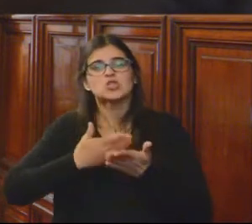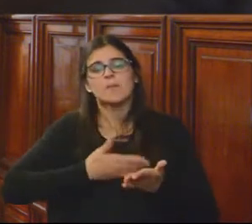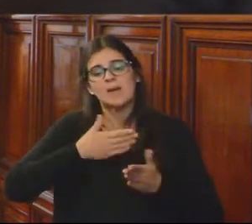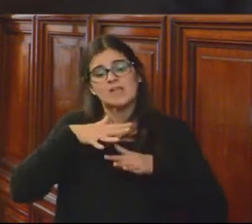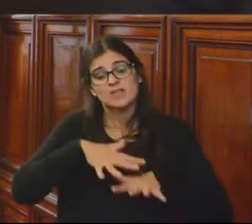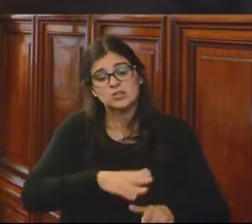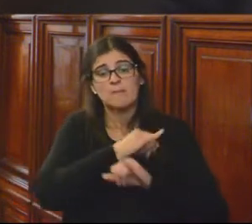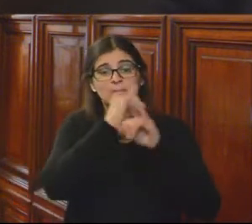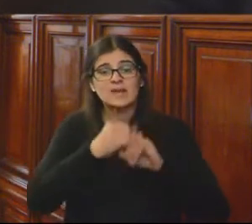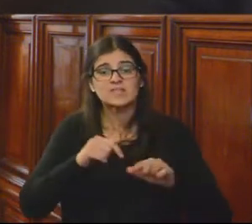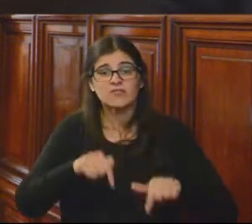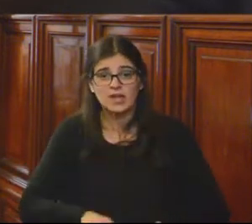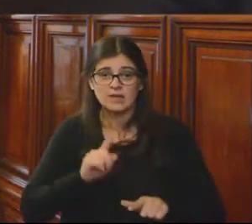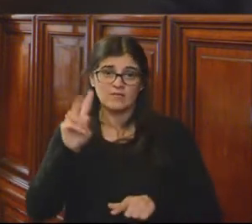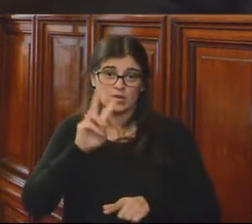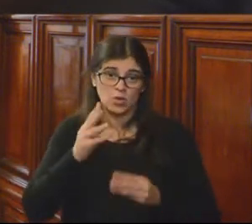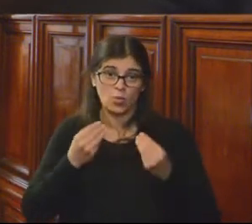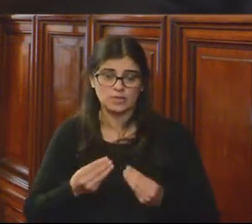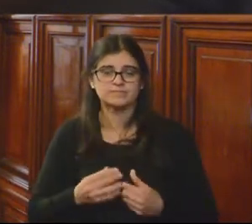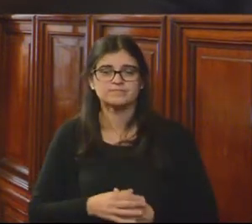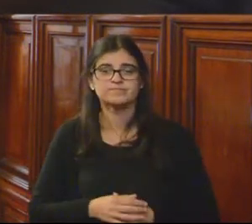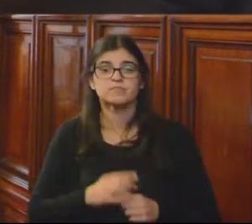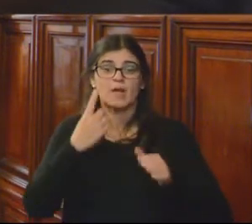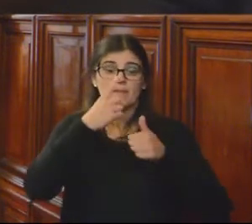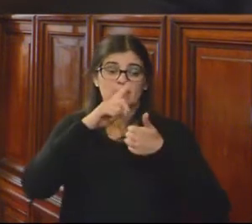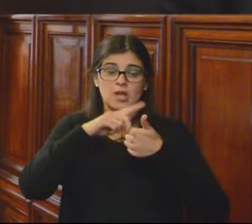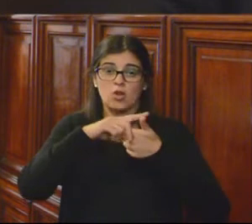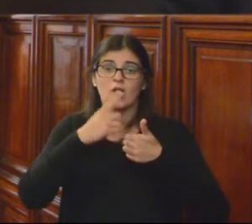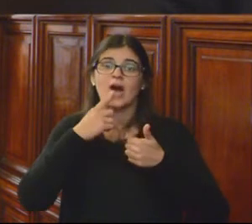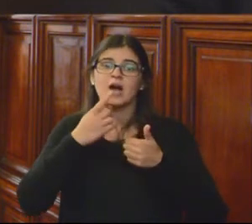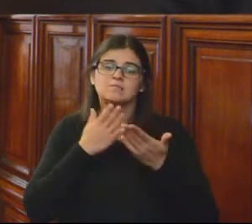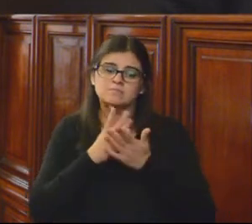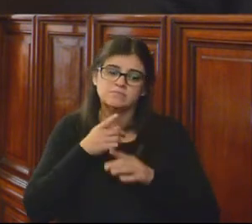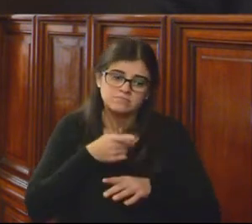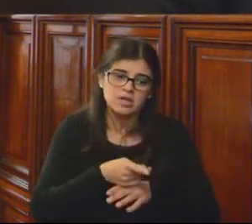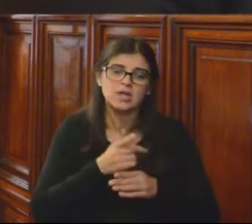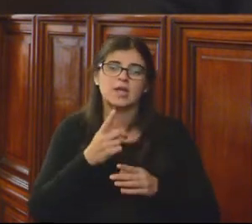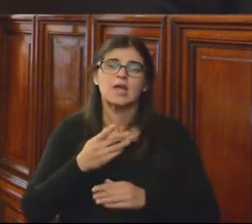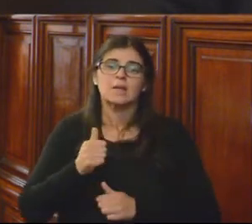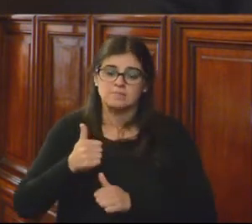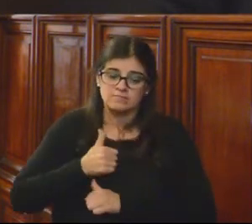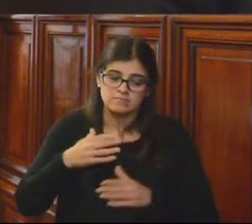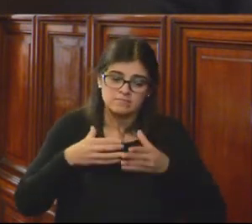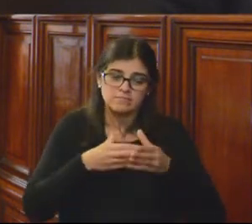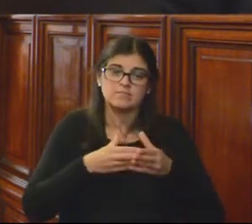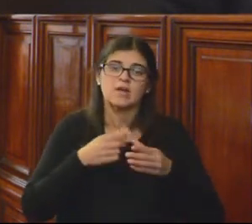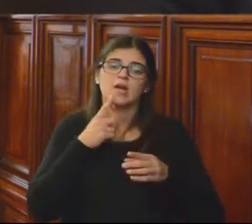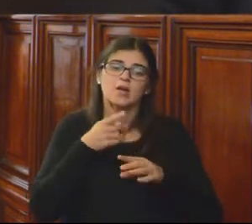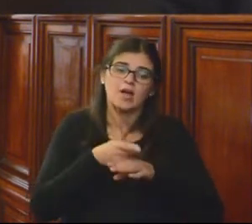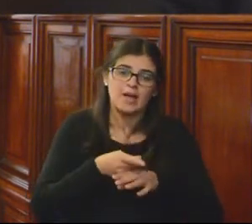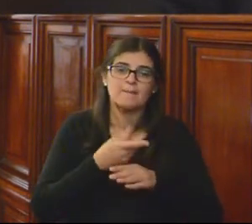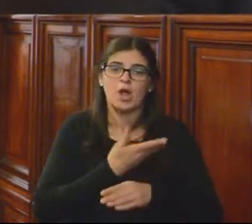pacífica en Venezuela. Y es el siguiente. Primero, ataques conjuntos de la Guardia Nacional Bolivariana y civiles armados pro